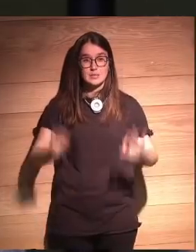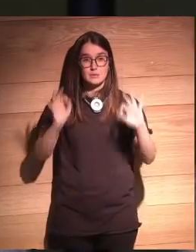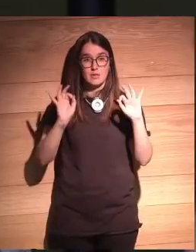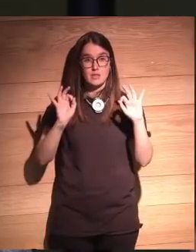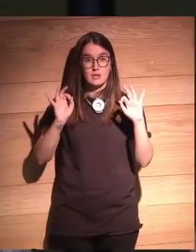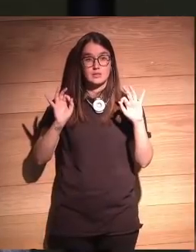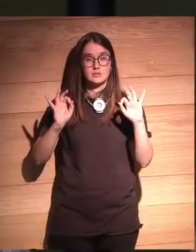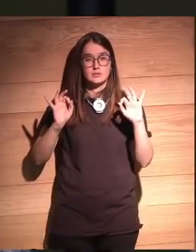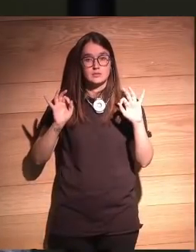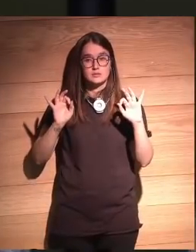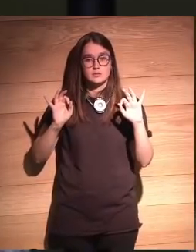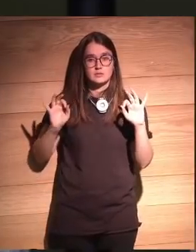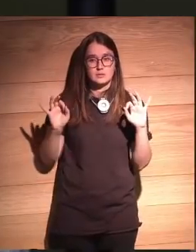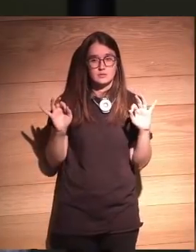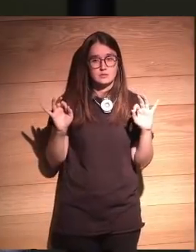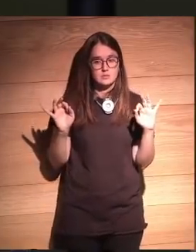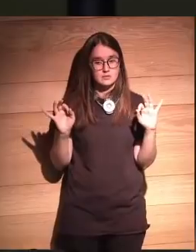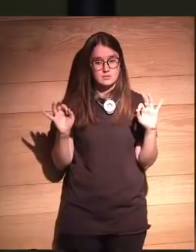especialmente